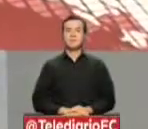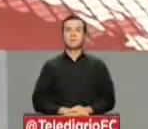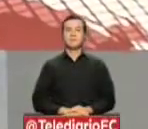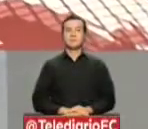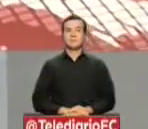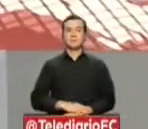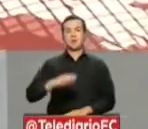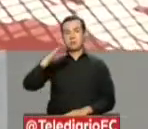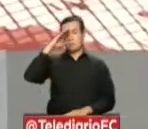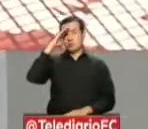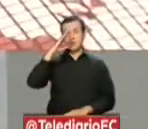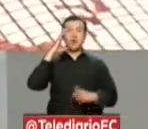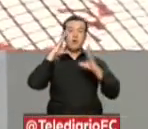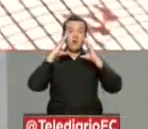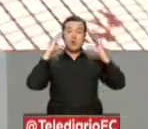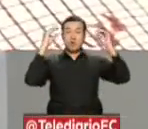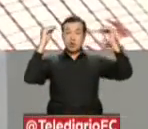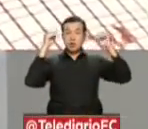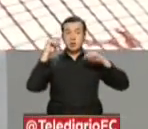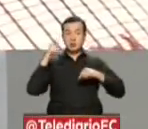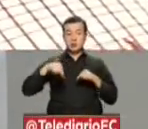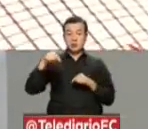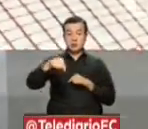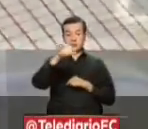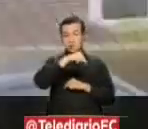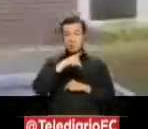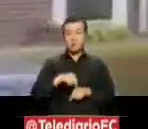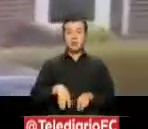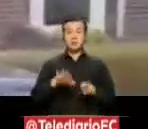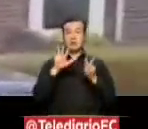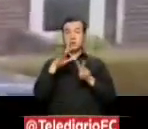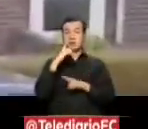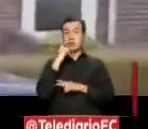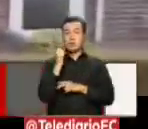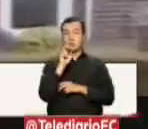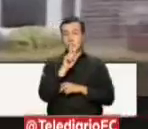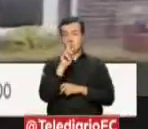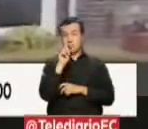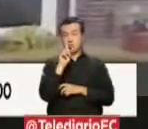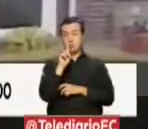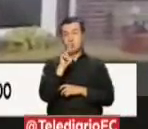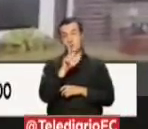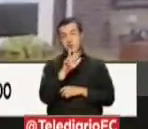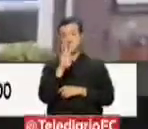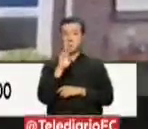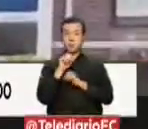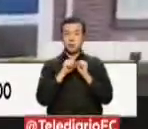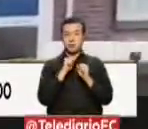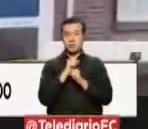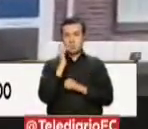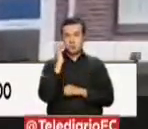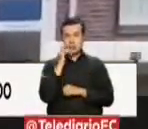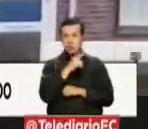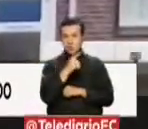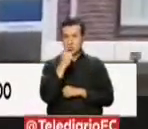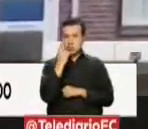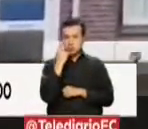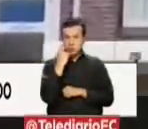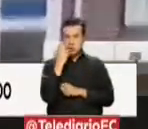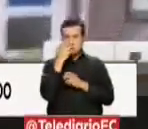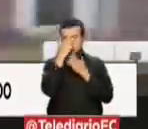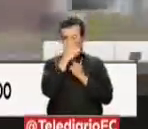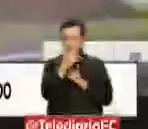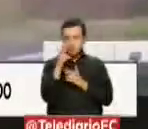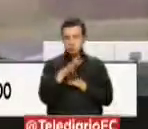Y la policía de Holanda detuvo en diferentes ciudades del país a 7 hombres de entre 21 y 34 años como sospechosos de planear un ataque